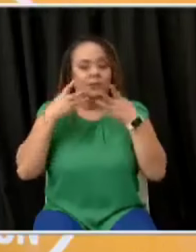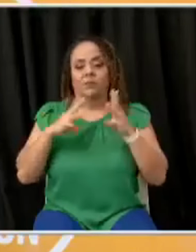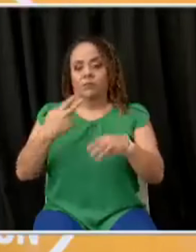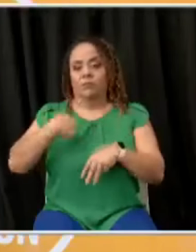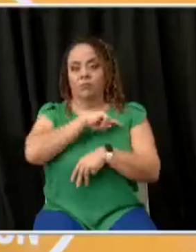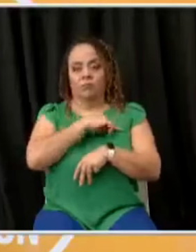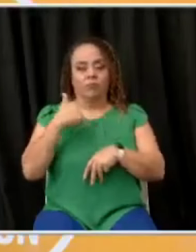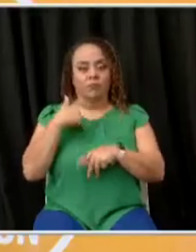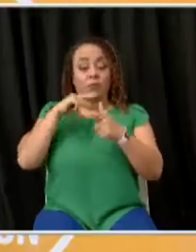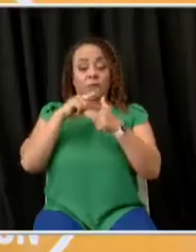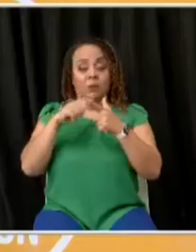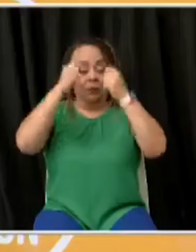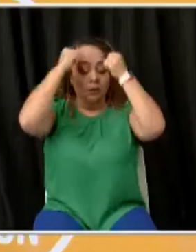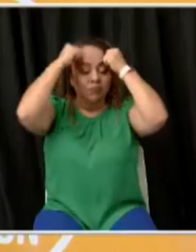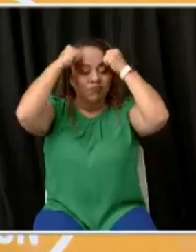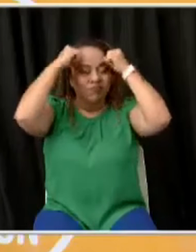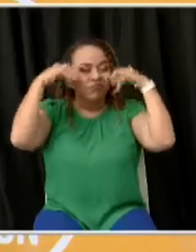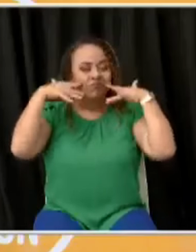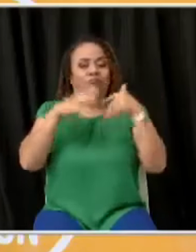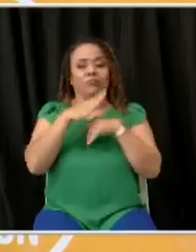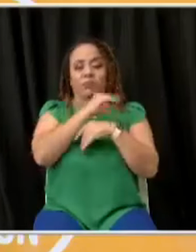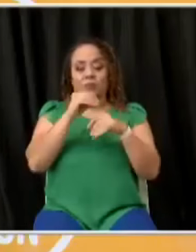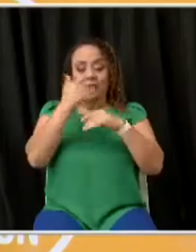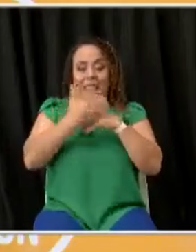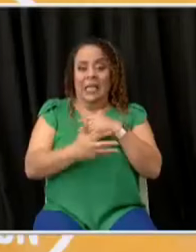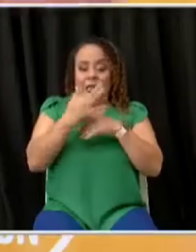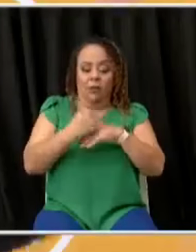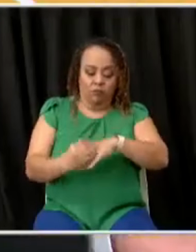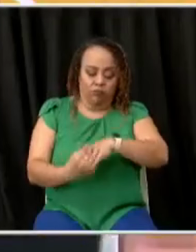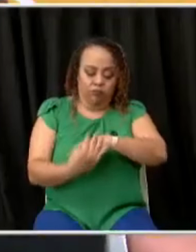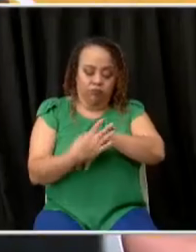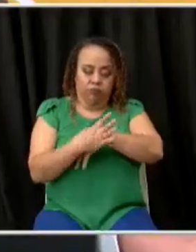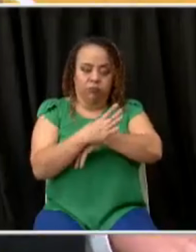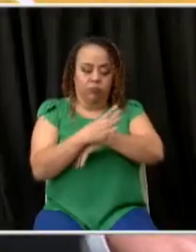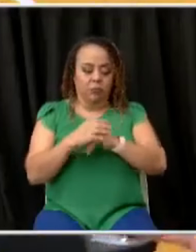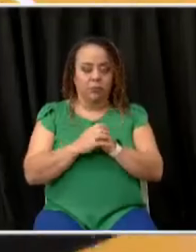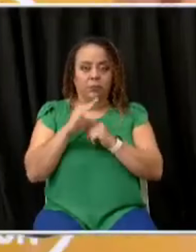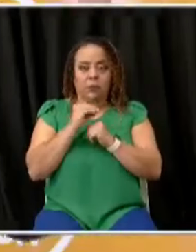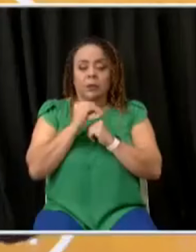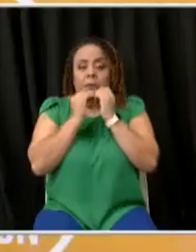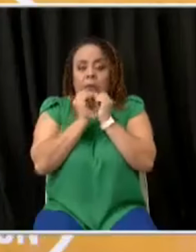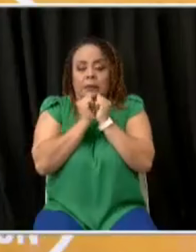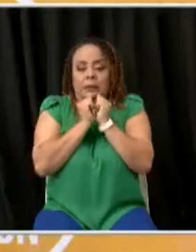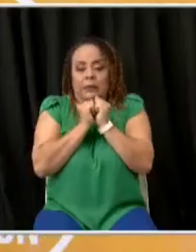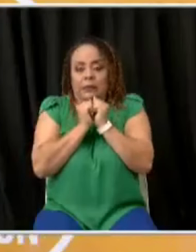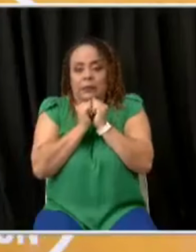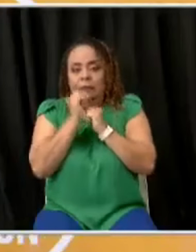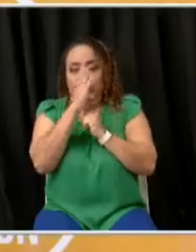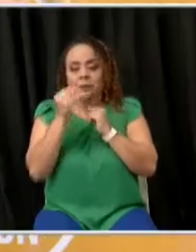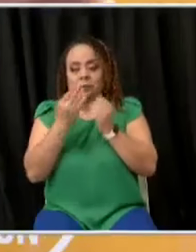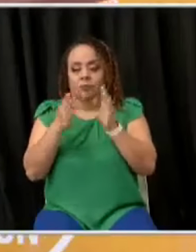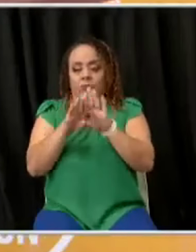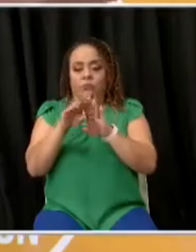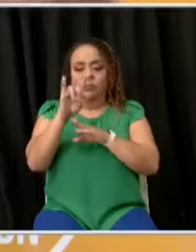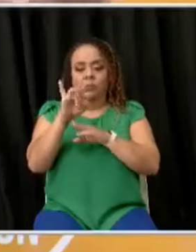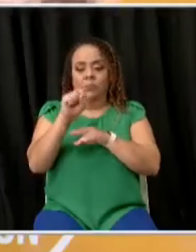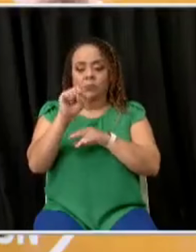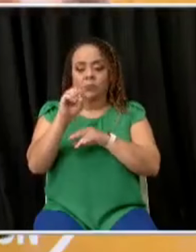tenemos. Entonces el sudor y el aumento de sangre hacia la piel o el tiritar y el cerrar los vasos de la piel para